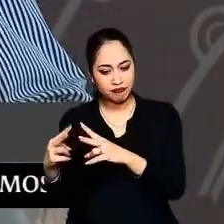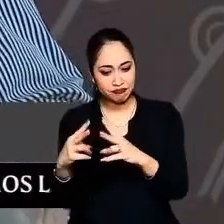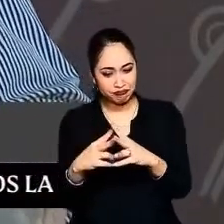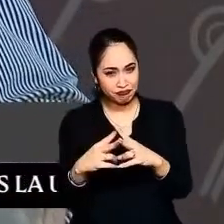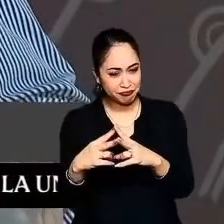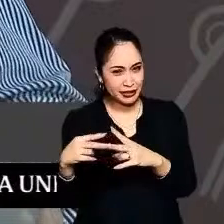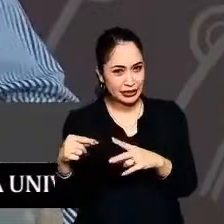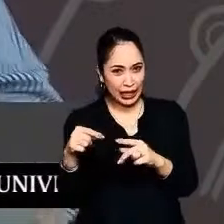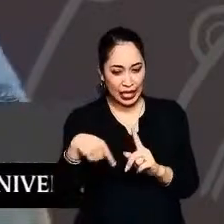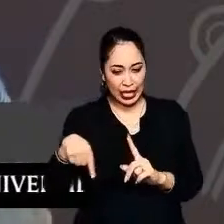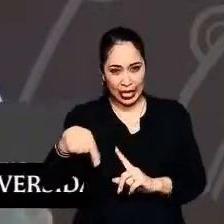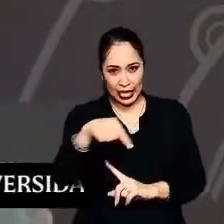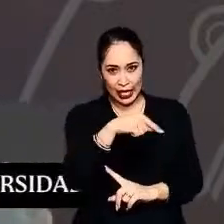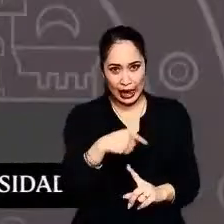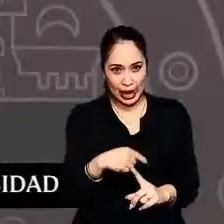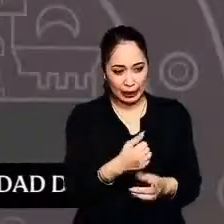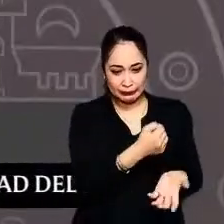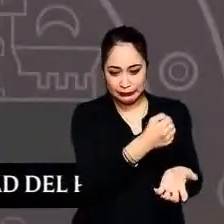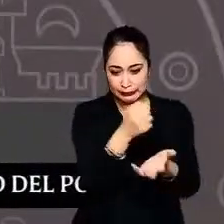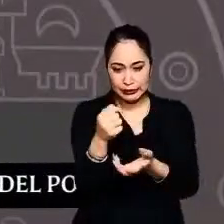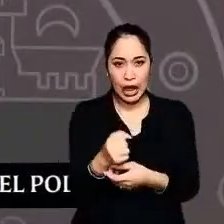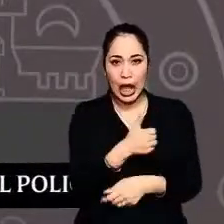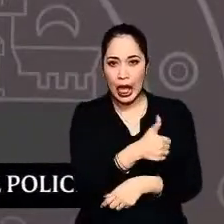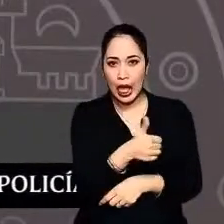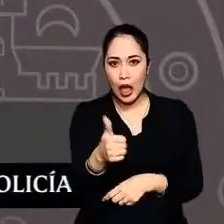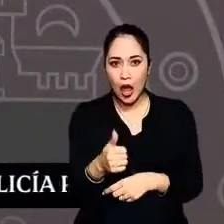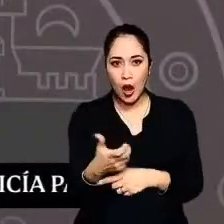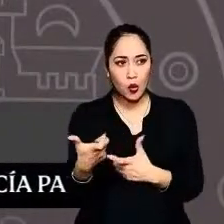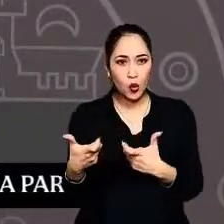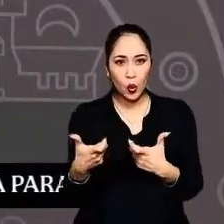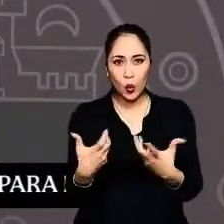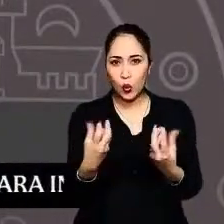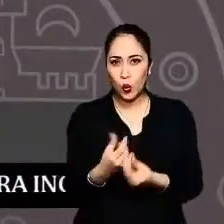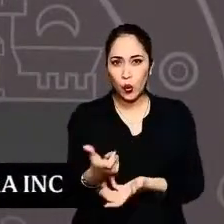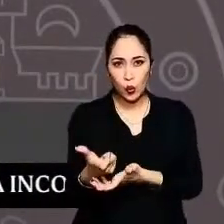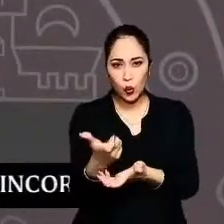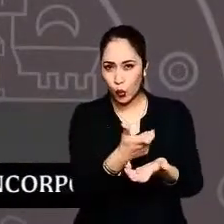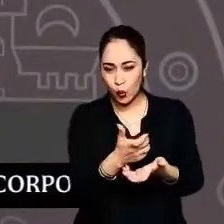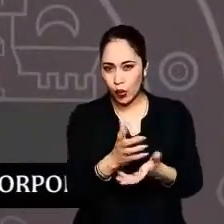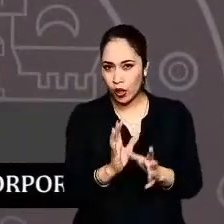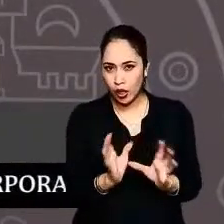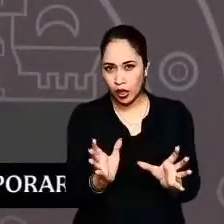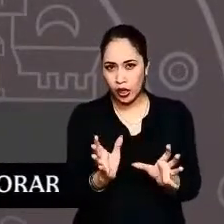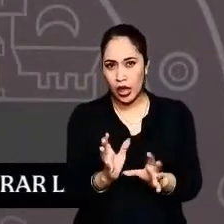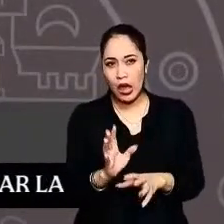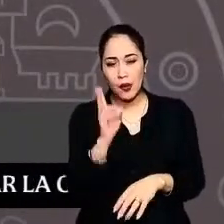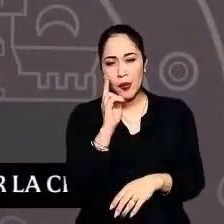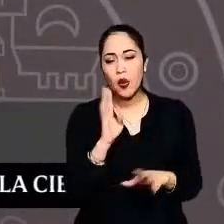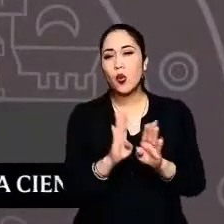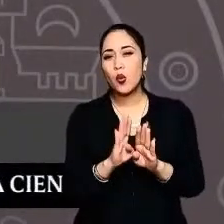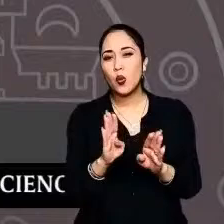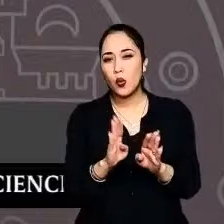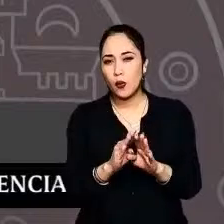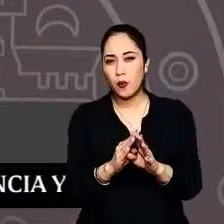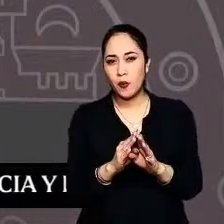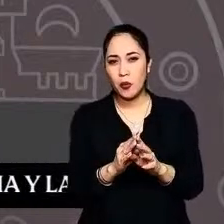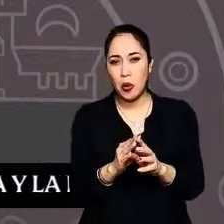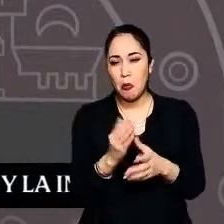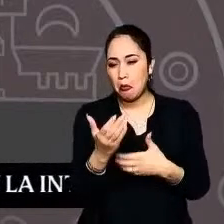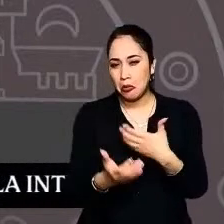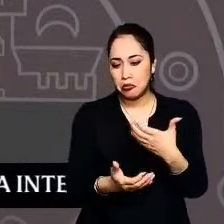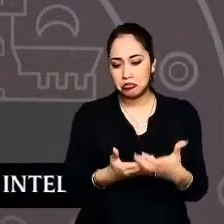quien sus presupuestos limitados. Pero los vamos a ayudar en la medida de que eso sea posible. Eso es,